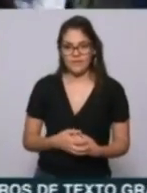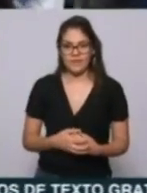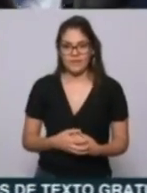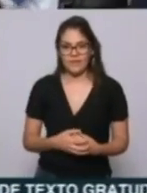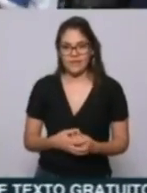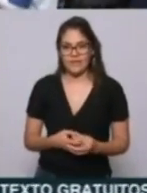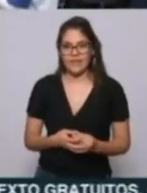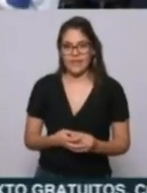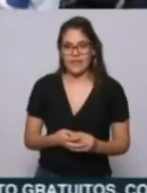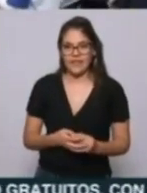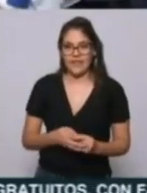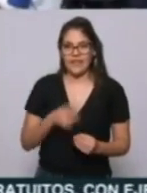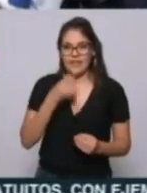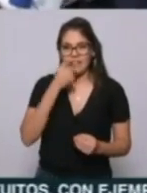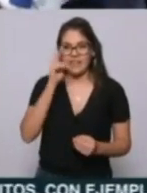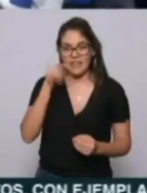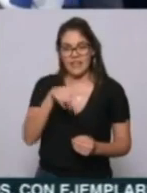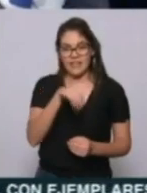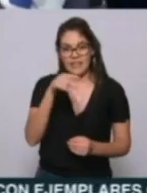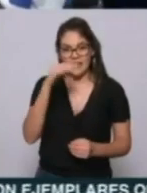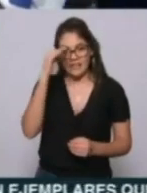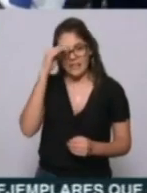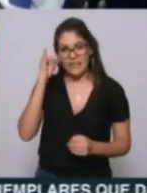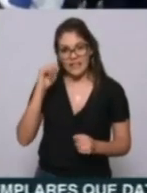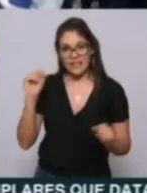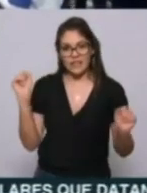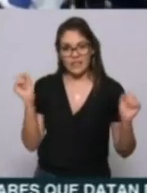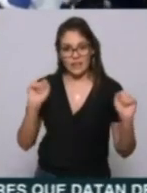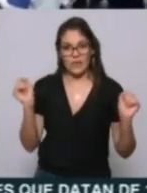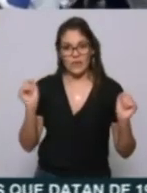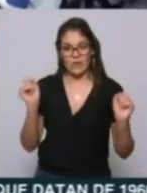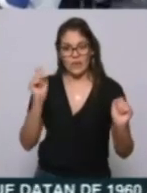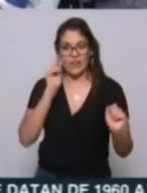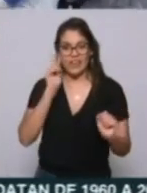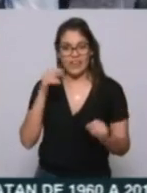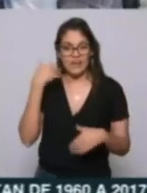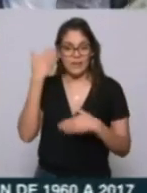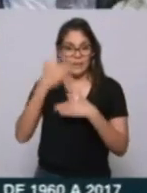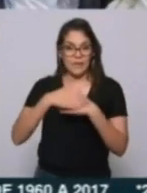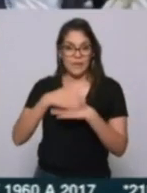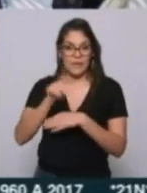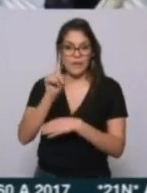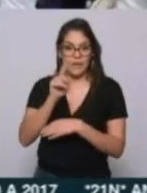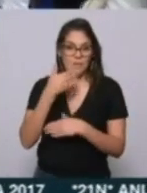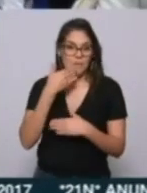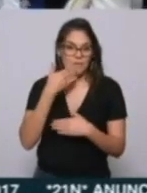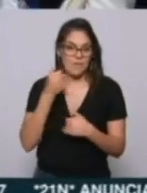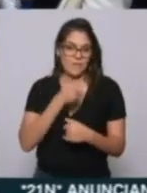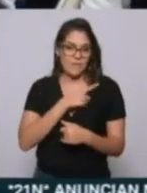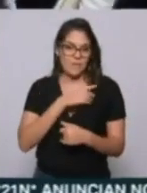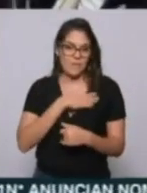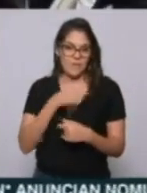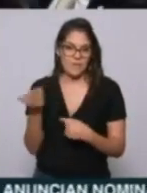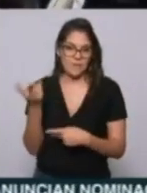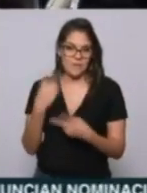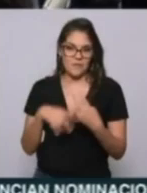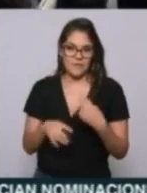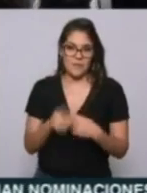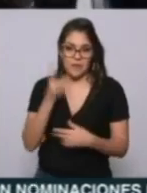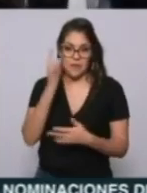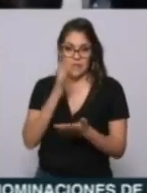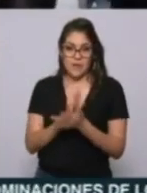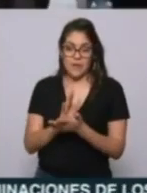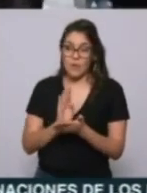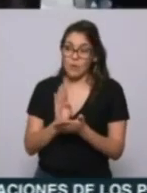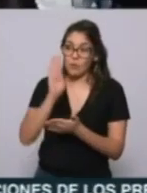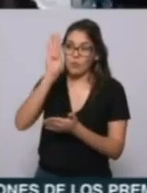va a correr, ahora sí. Qué bueno estar rodeado de dos corredores que estarán el próximo domingo. Pero, Toño, no te preocupes, todo lo que